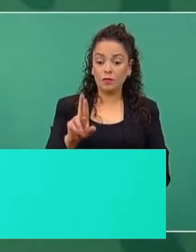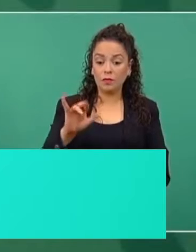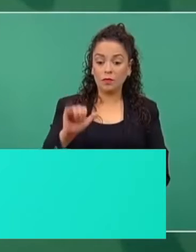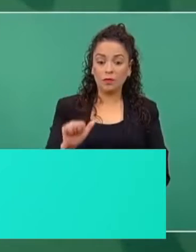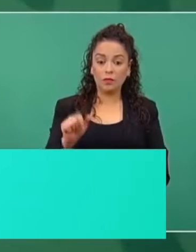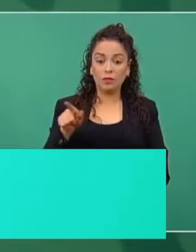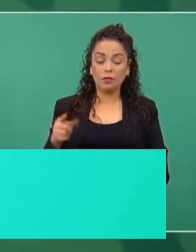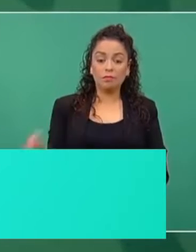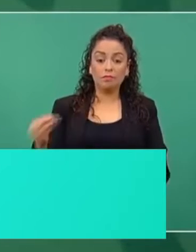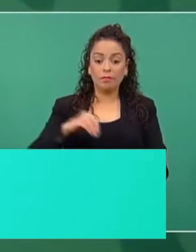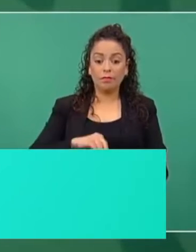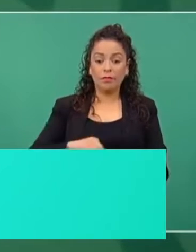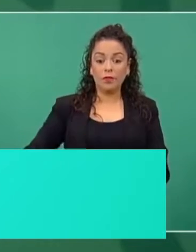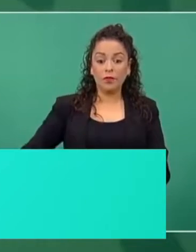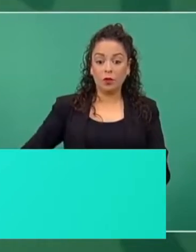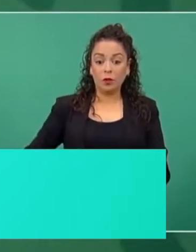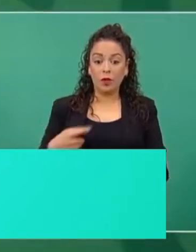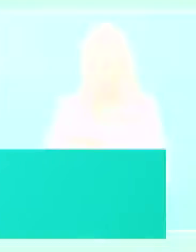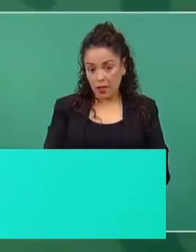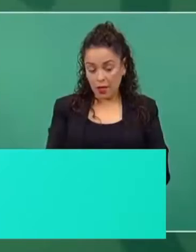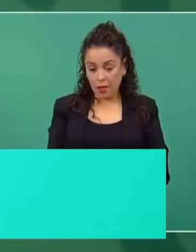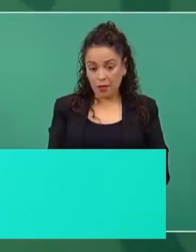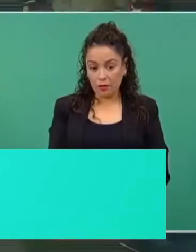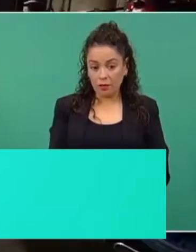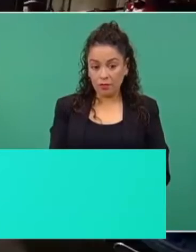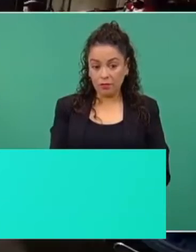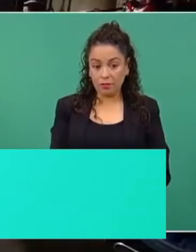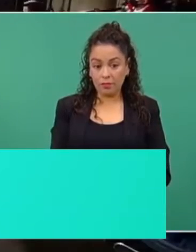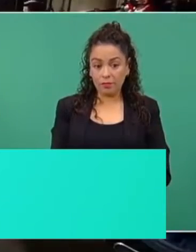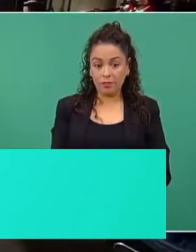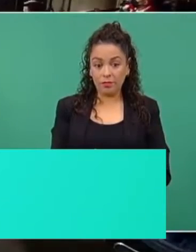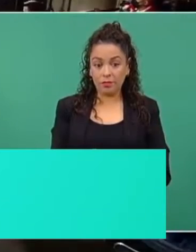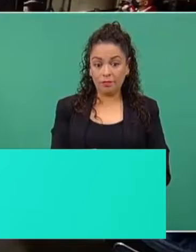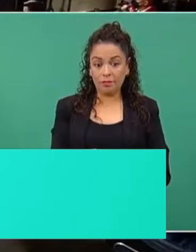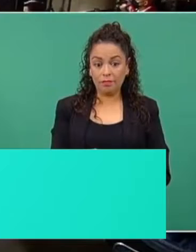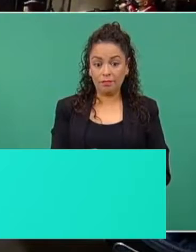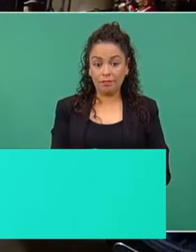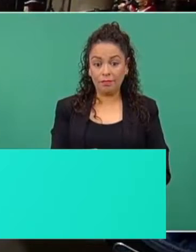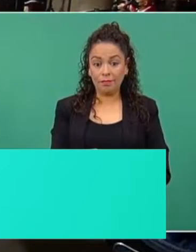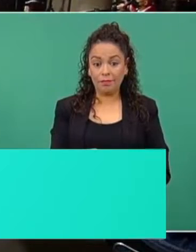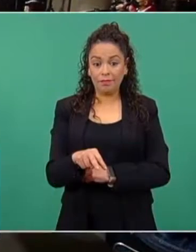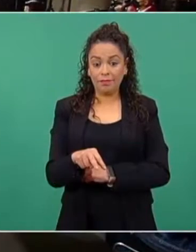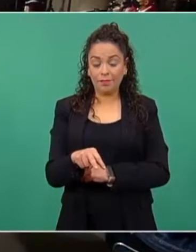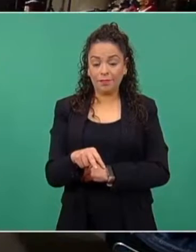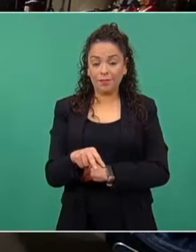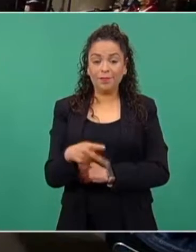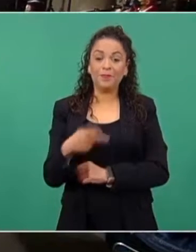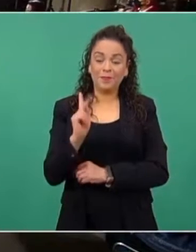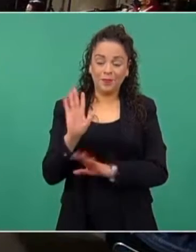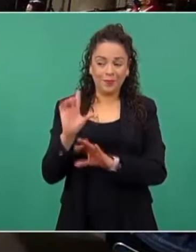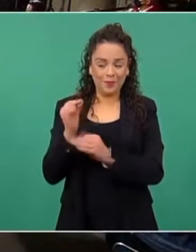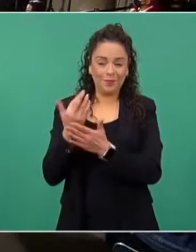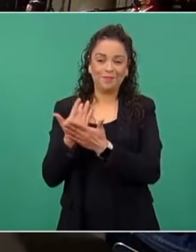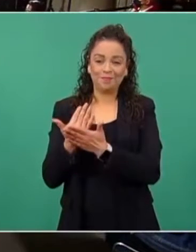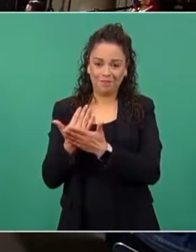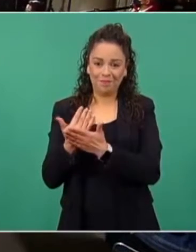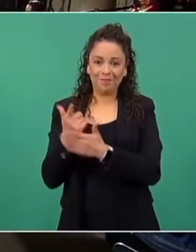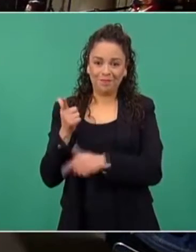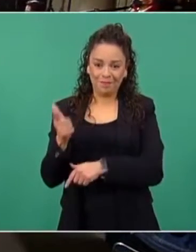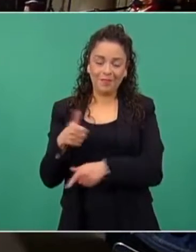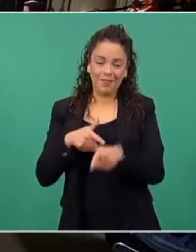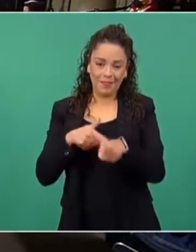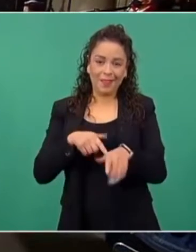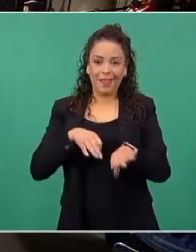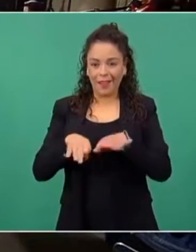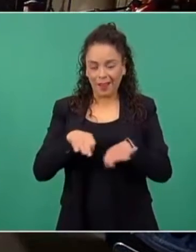gobernadora del Banco de México, pero todavía está trabajando en estos días